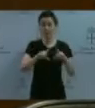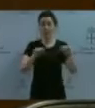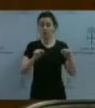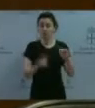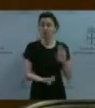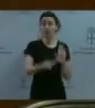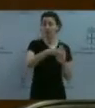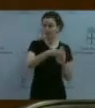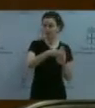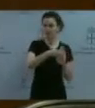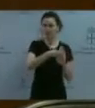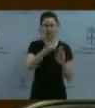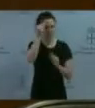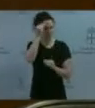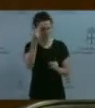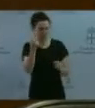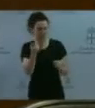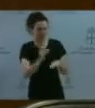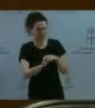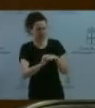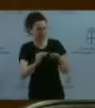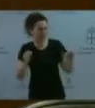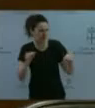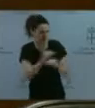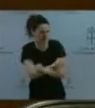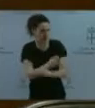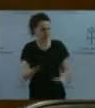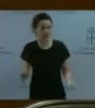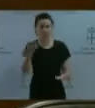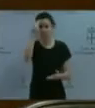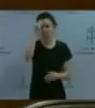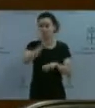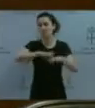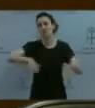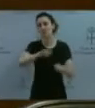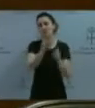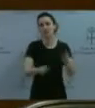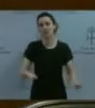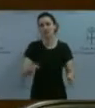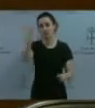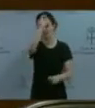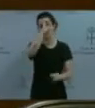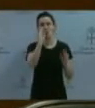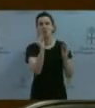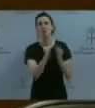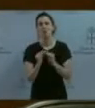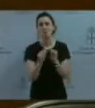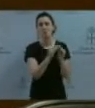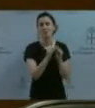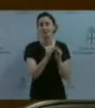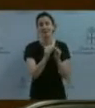hecho, creo que es el sentir mayoritario de los miembros de esta Cámara, aunque muchos de ellos hoy votarán a favor del dictamen.